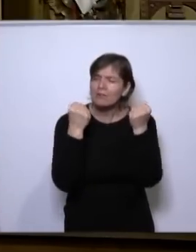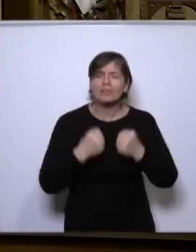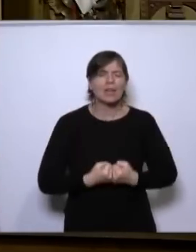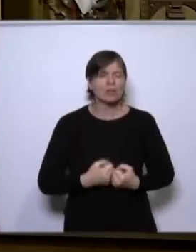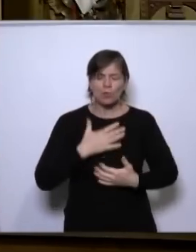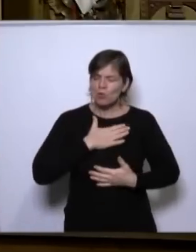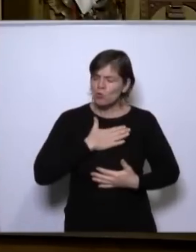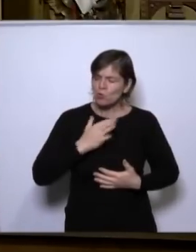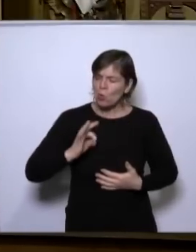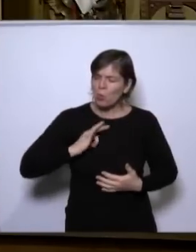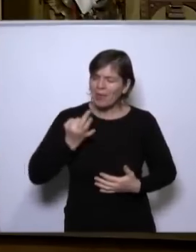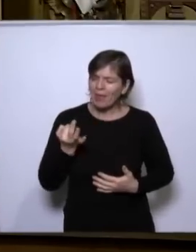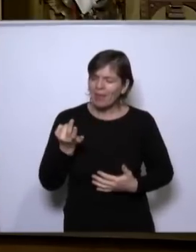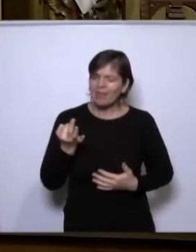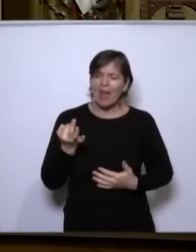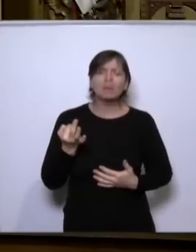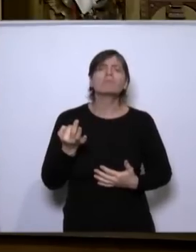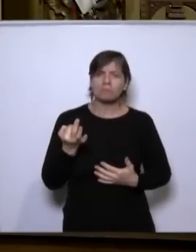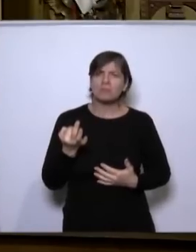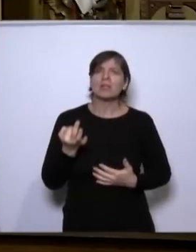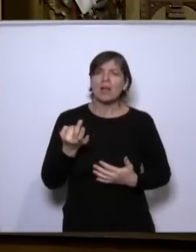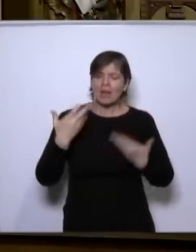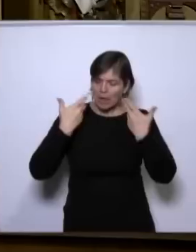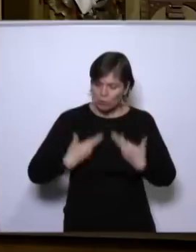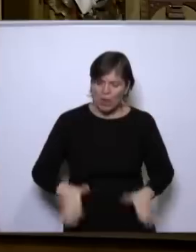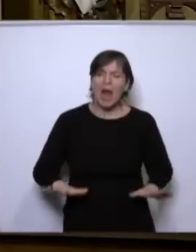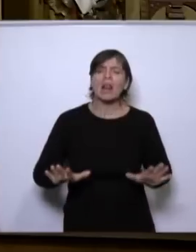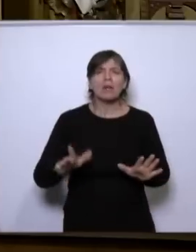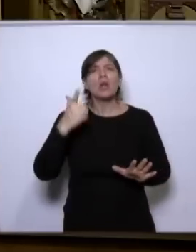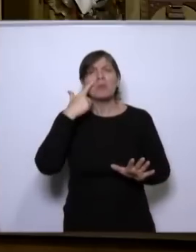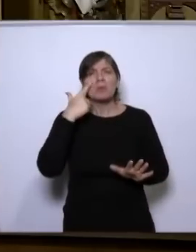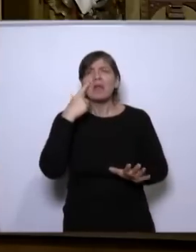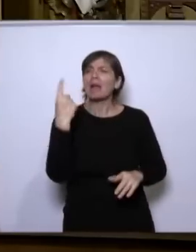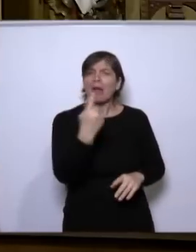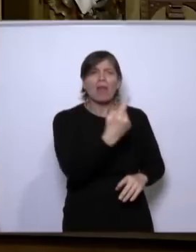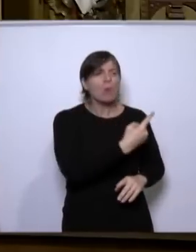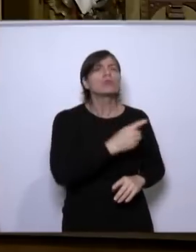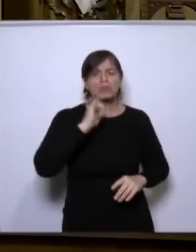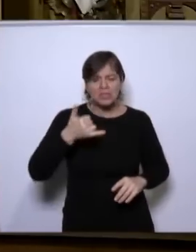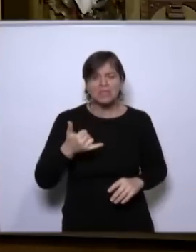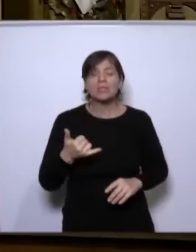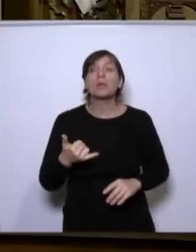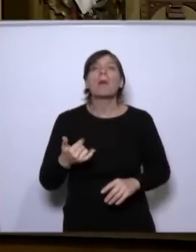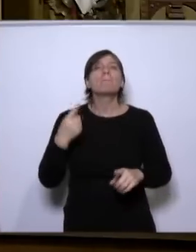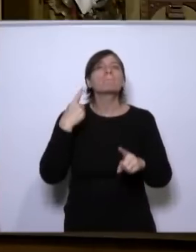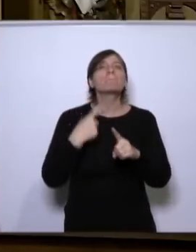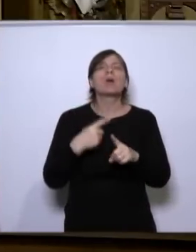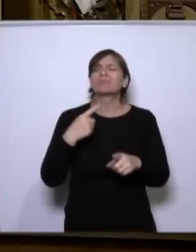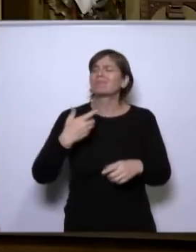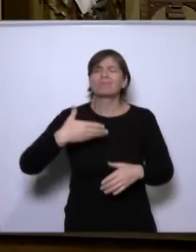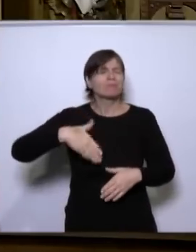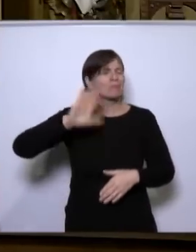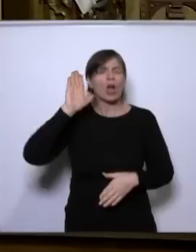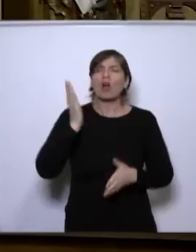valoraban su vida material, la vida natural, la vida que vivían cada uno de ellos, por poca